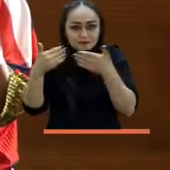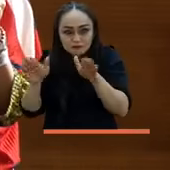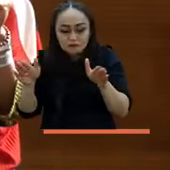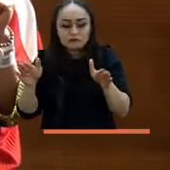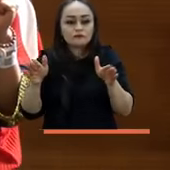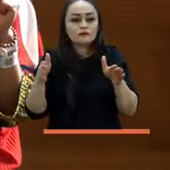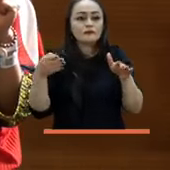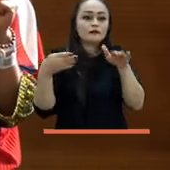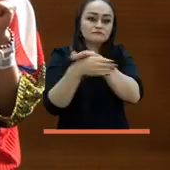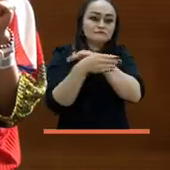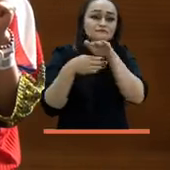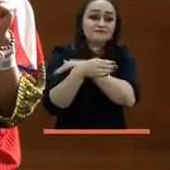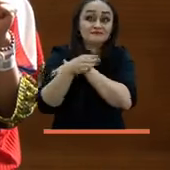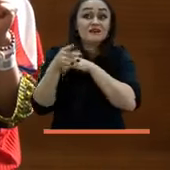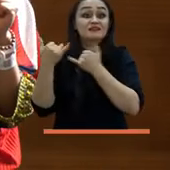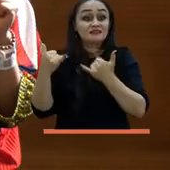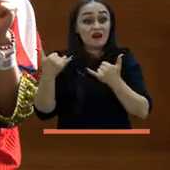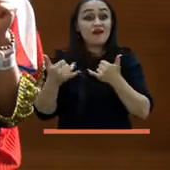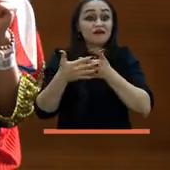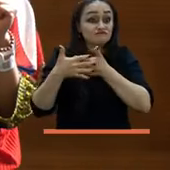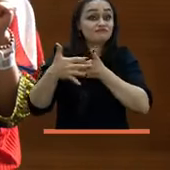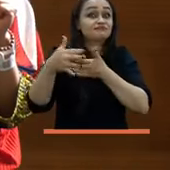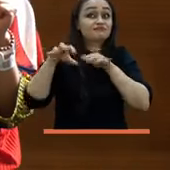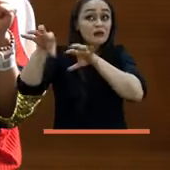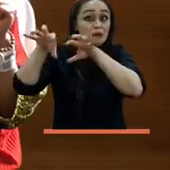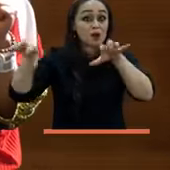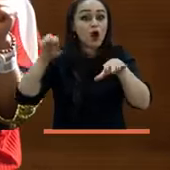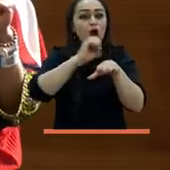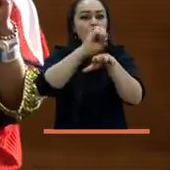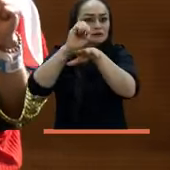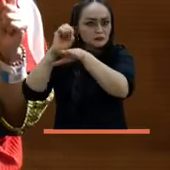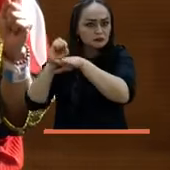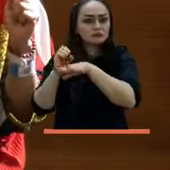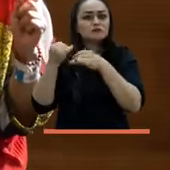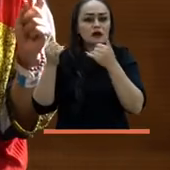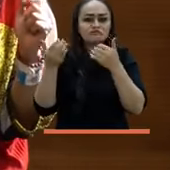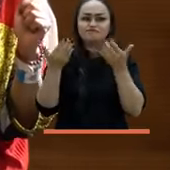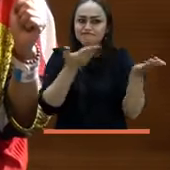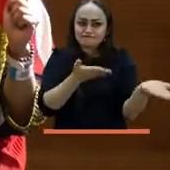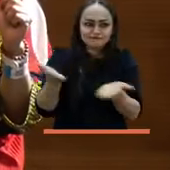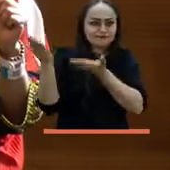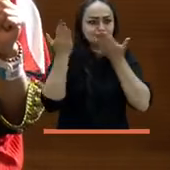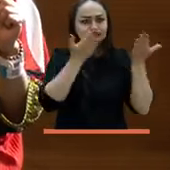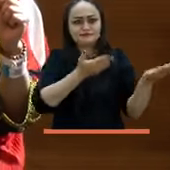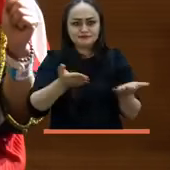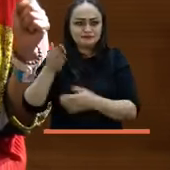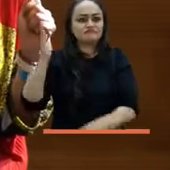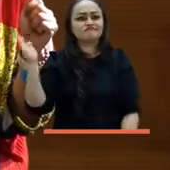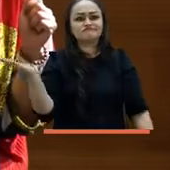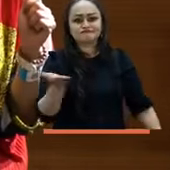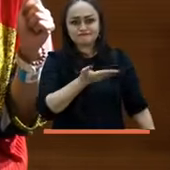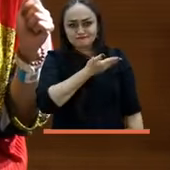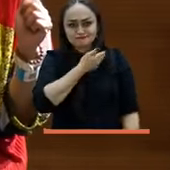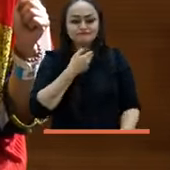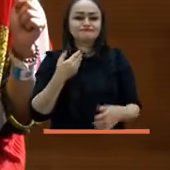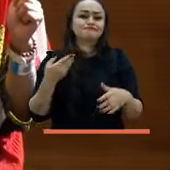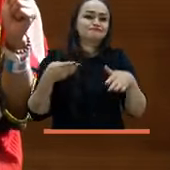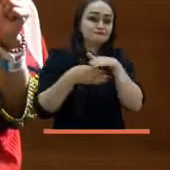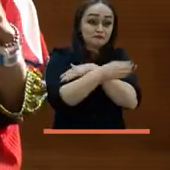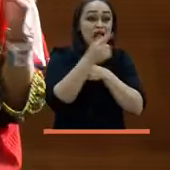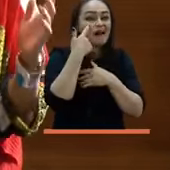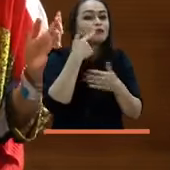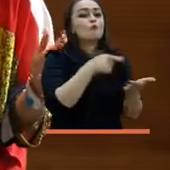las organizaciones que nos están abriendo las puertas para para temas de retos pruébame que tienes las habilidades pruébame que tienes el talento